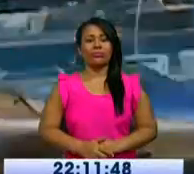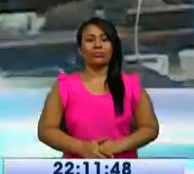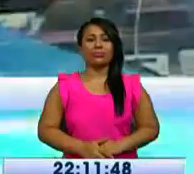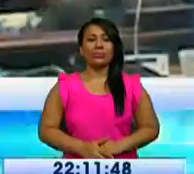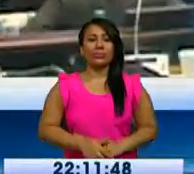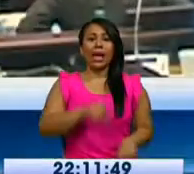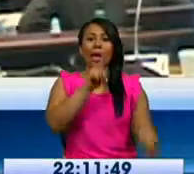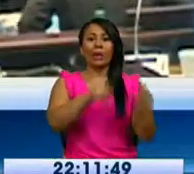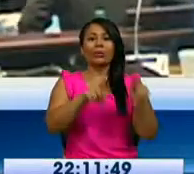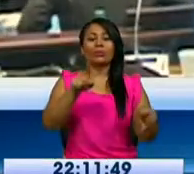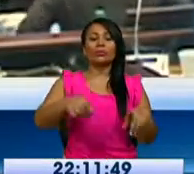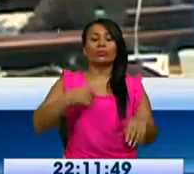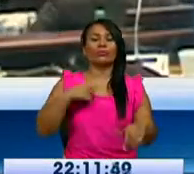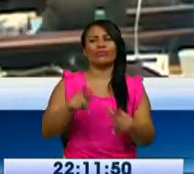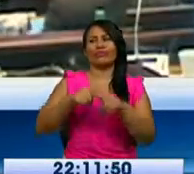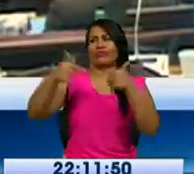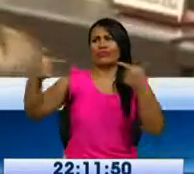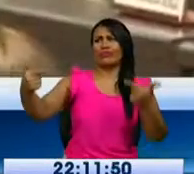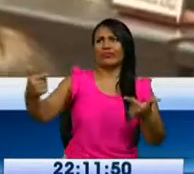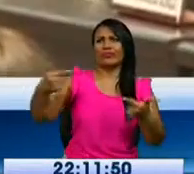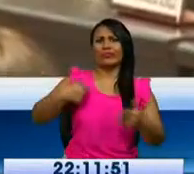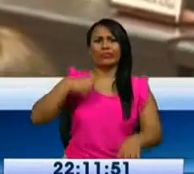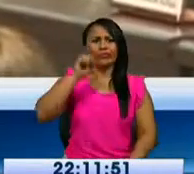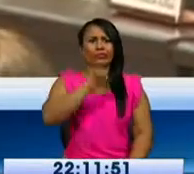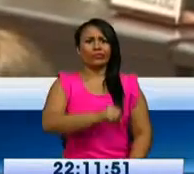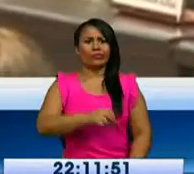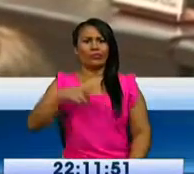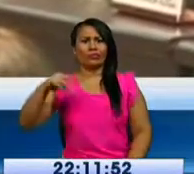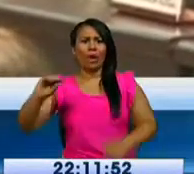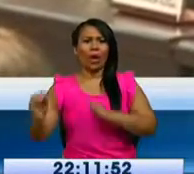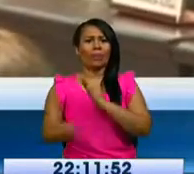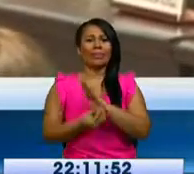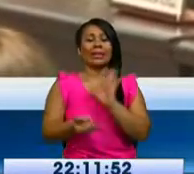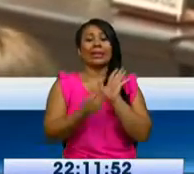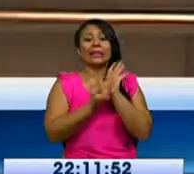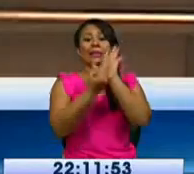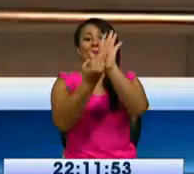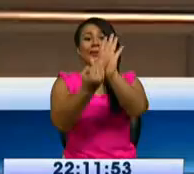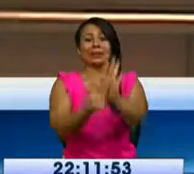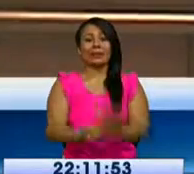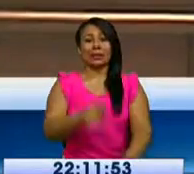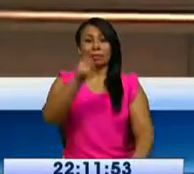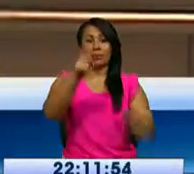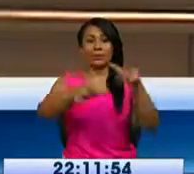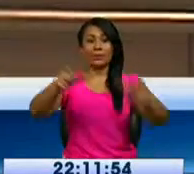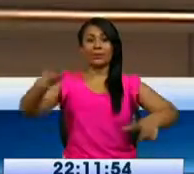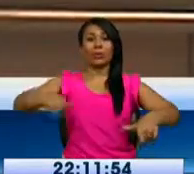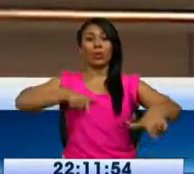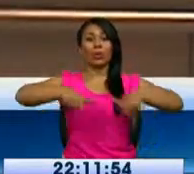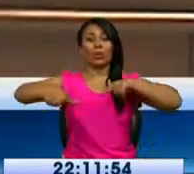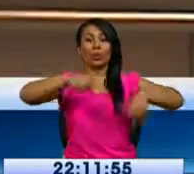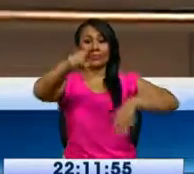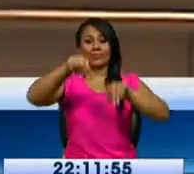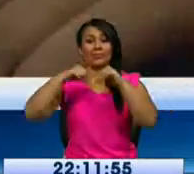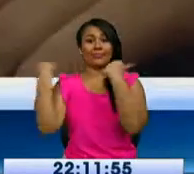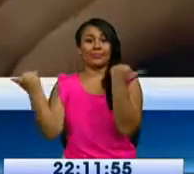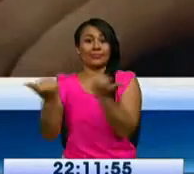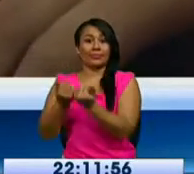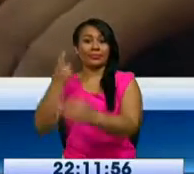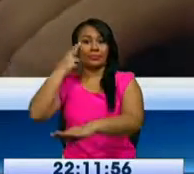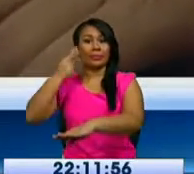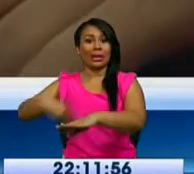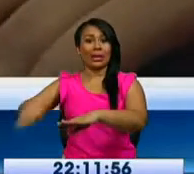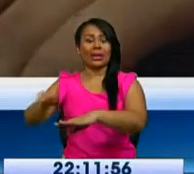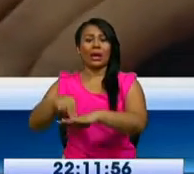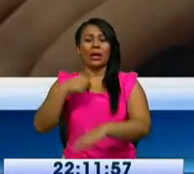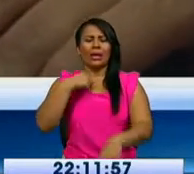Varios criterios encontrados generó el análisis de la Ley de Identidad y Datos Públicos en el Pleno de la Asamblea Nacional. Aquí se